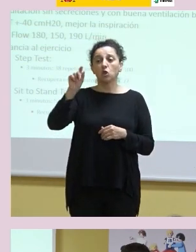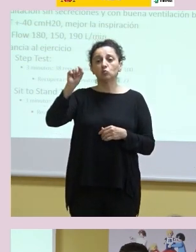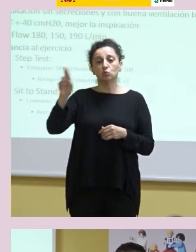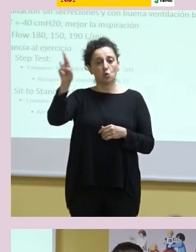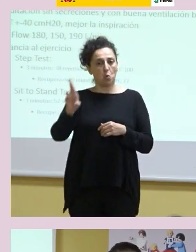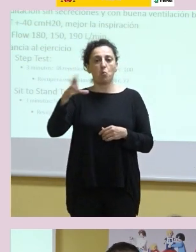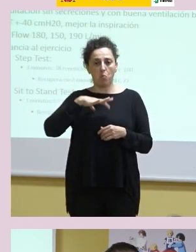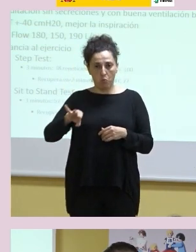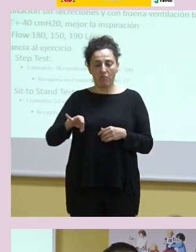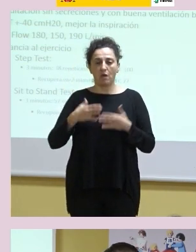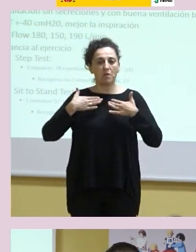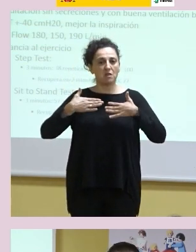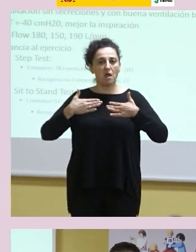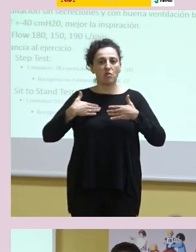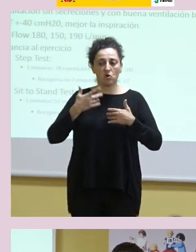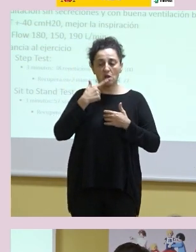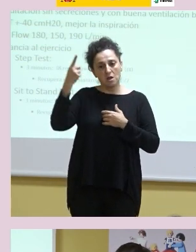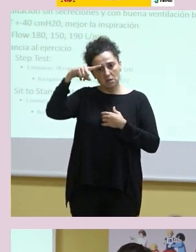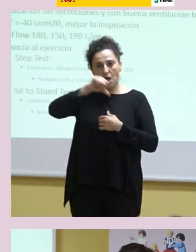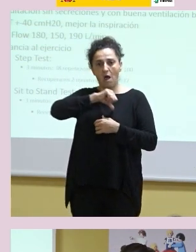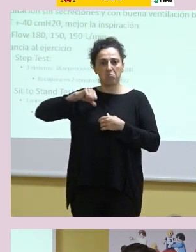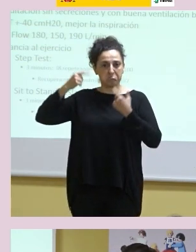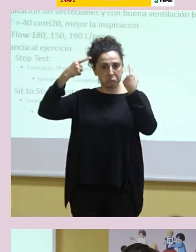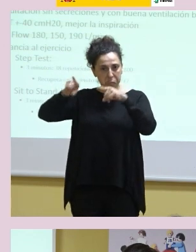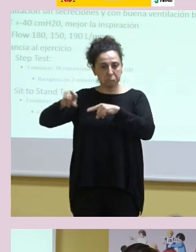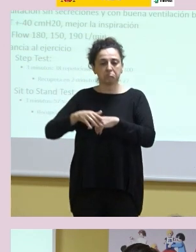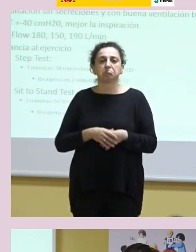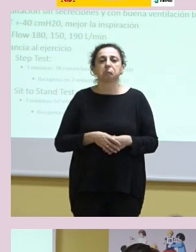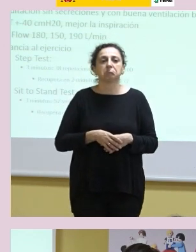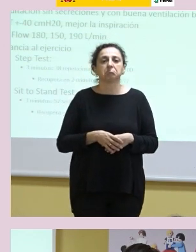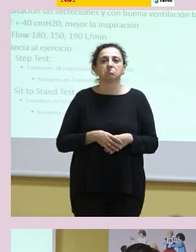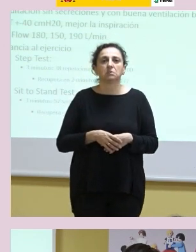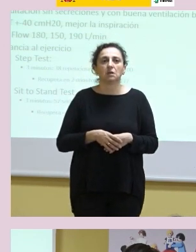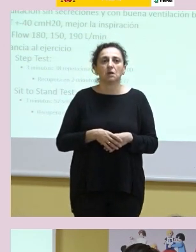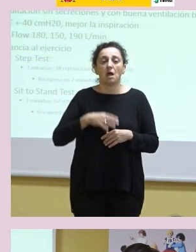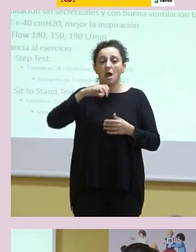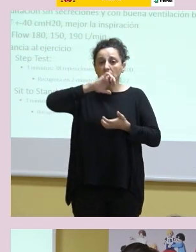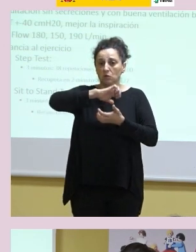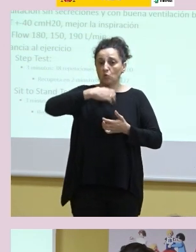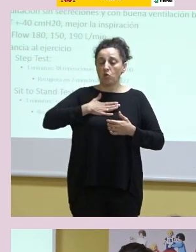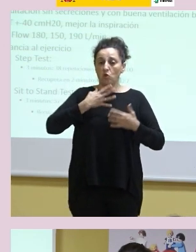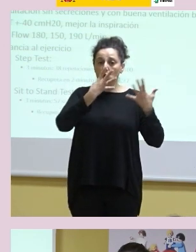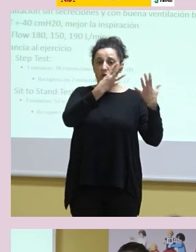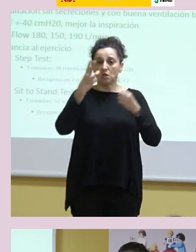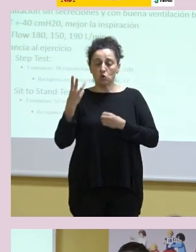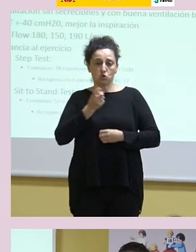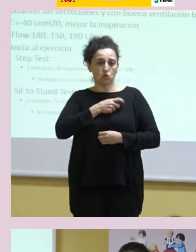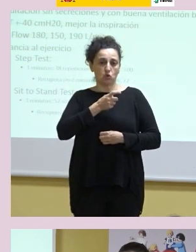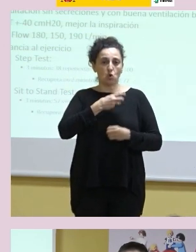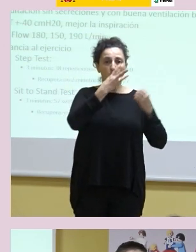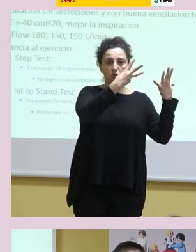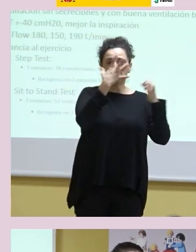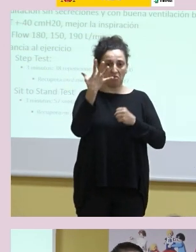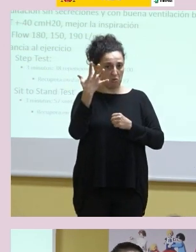vuelve a recuperar con las ventilaciones dirigidas que él ya hace de forma estupenda, hasta una saturación de 98 con una frecuencia cardíaca de